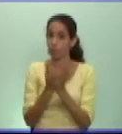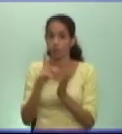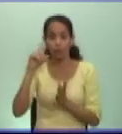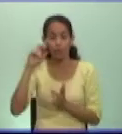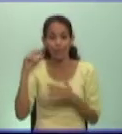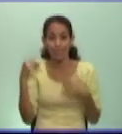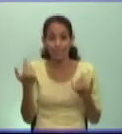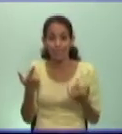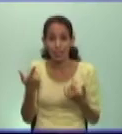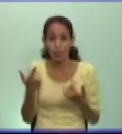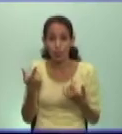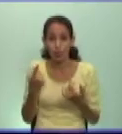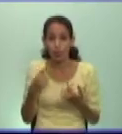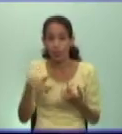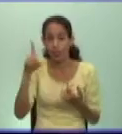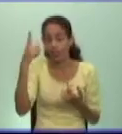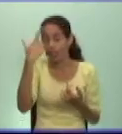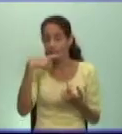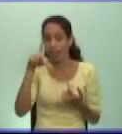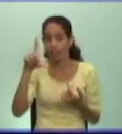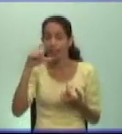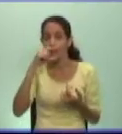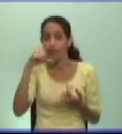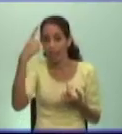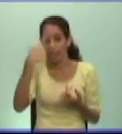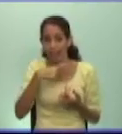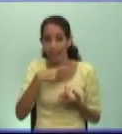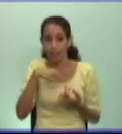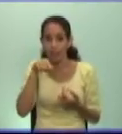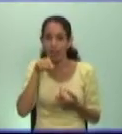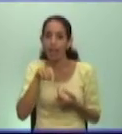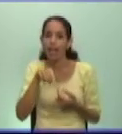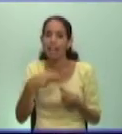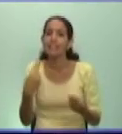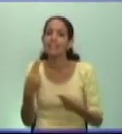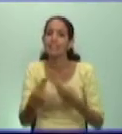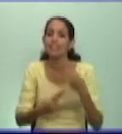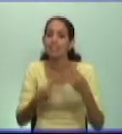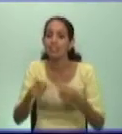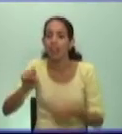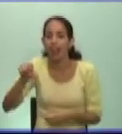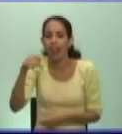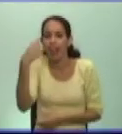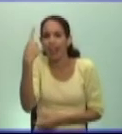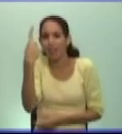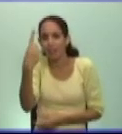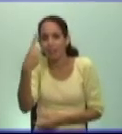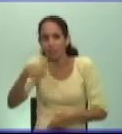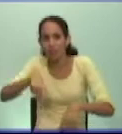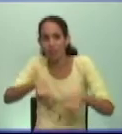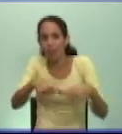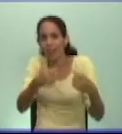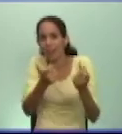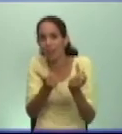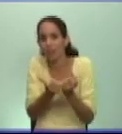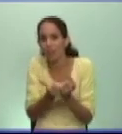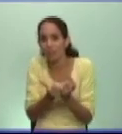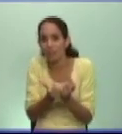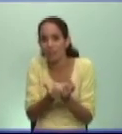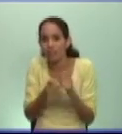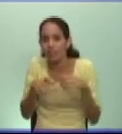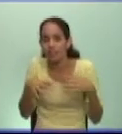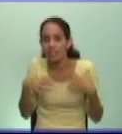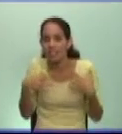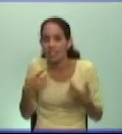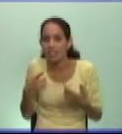Caribe, por lo que ella significó, se celebró en Brasil, recuerden que lo vimos así, miren los temas que analizamos, las características